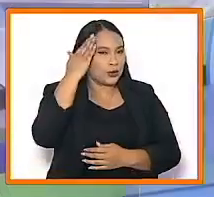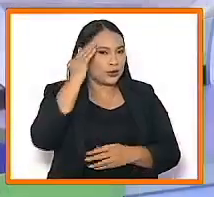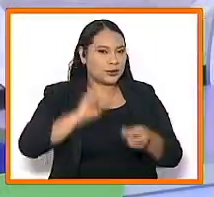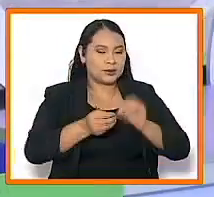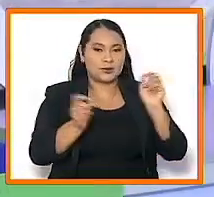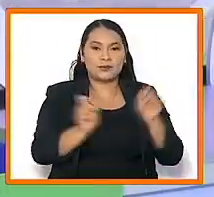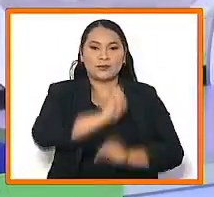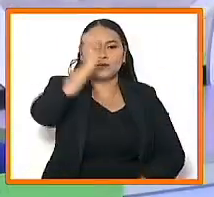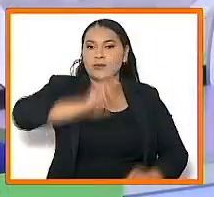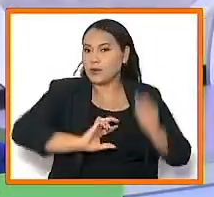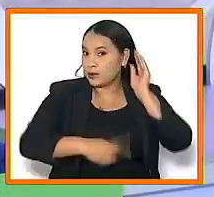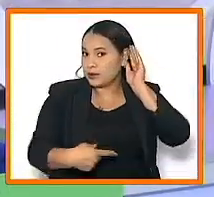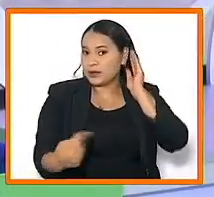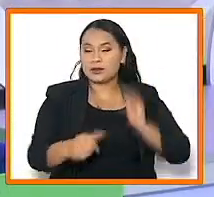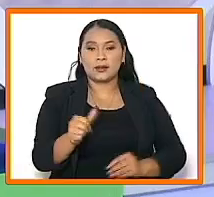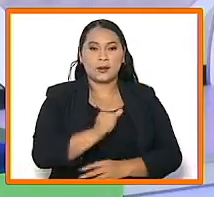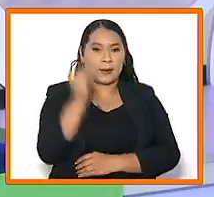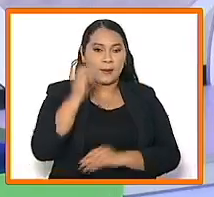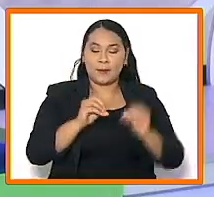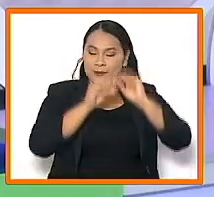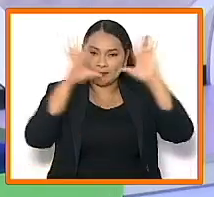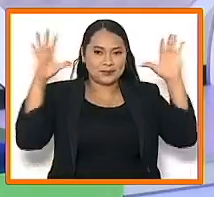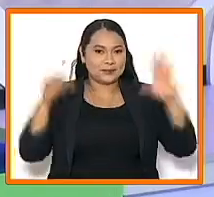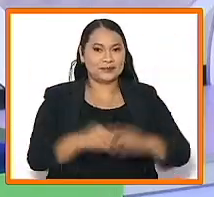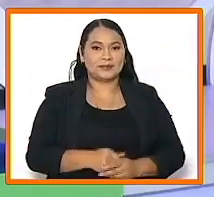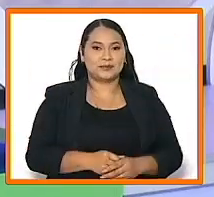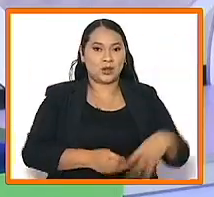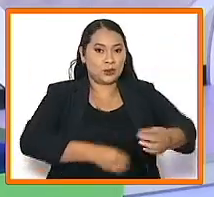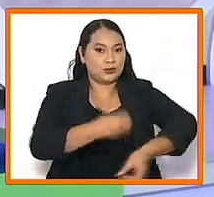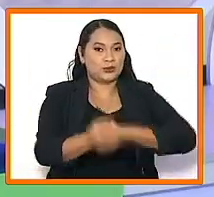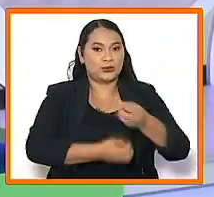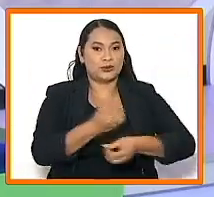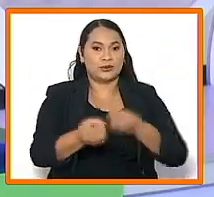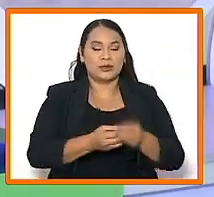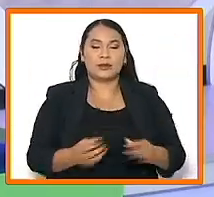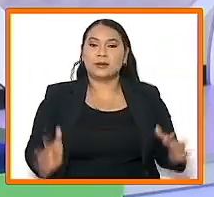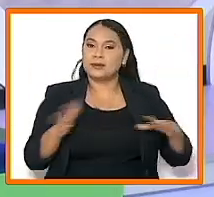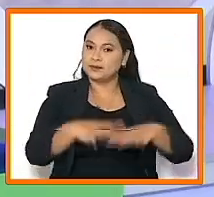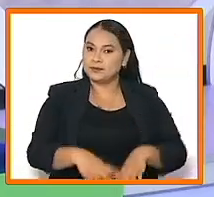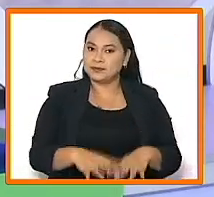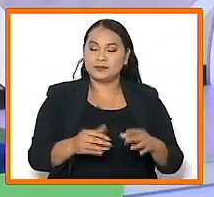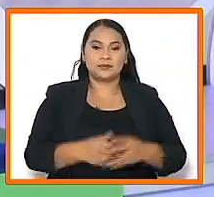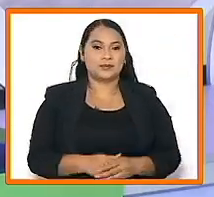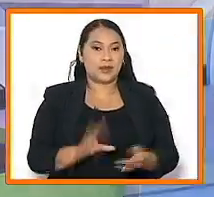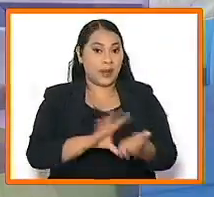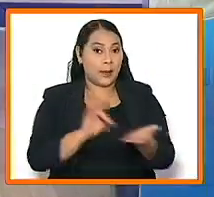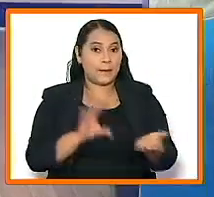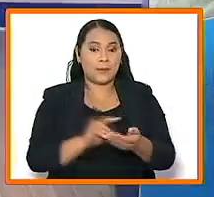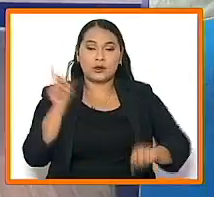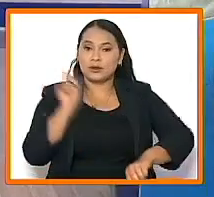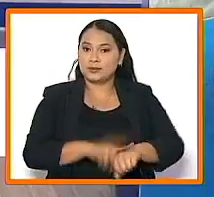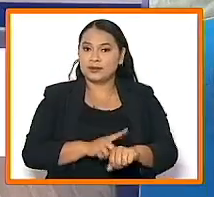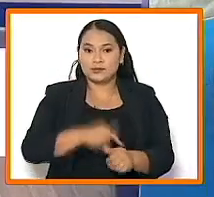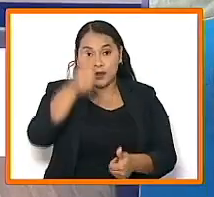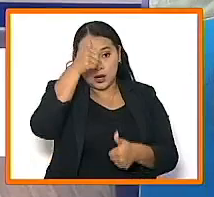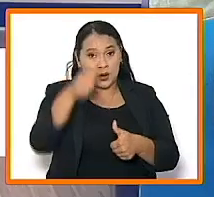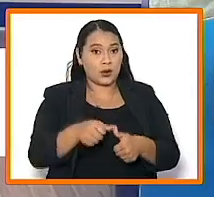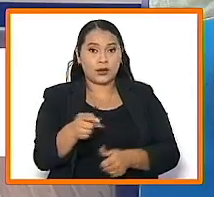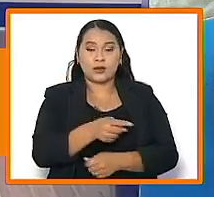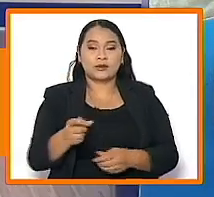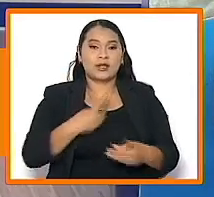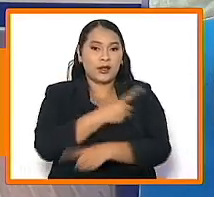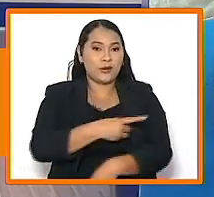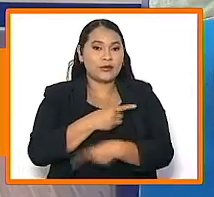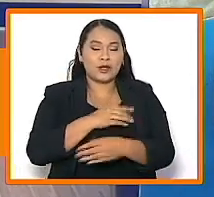afortunado para esta mañana de jueves. Vamos a incorporar nuestras esferas al juego. Y aprovecho este momento, querido jugador, para recordarte que ya puedes disfrutar de